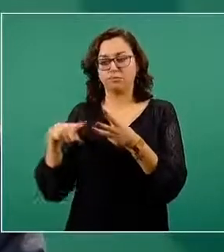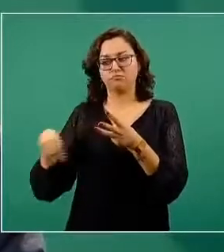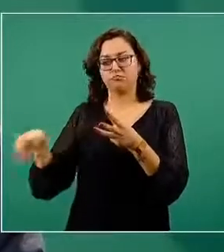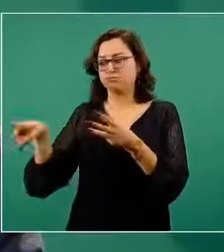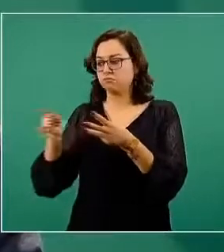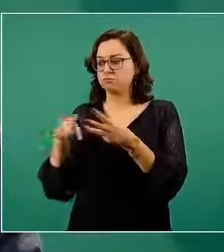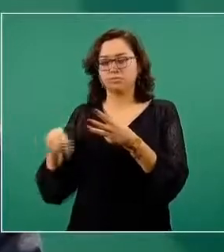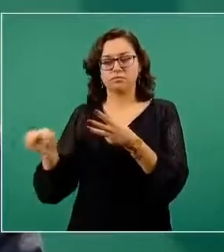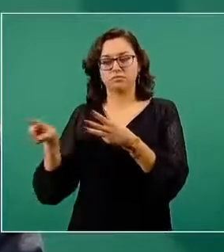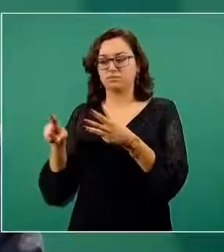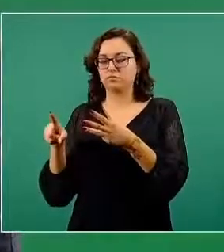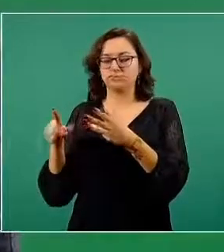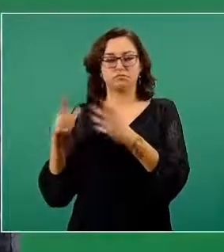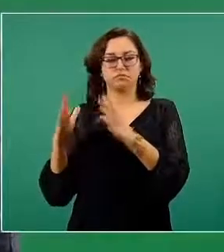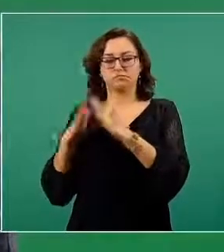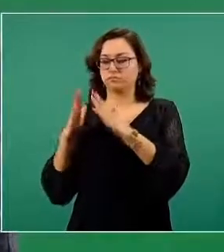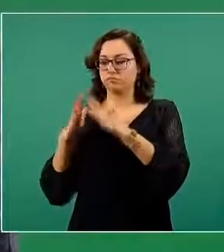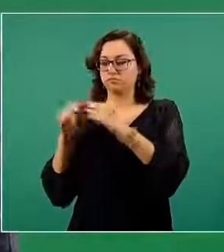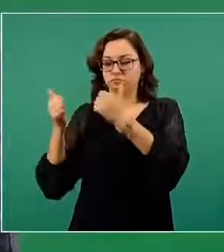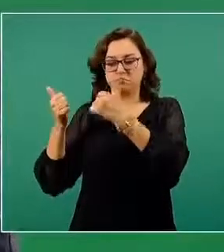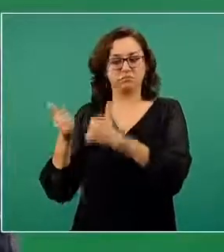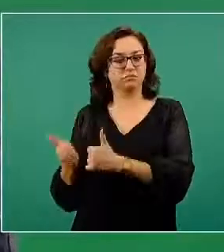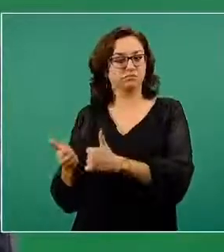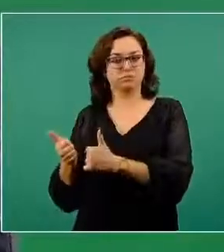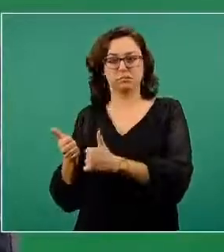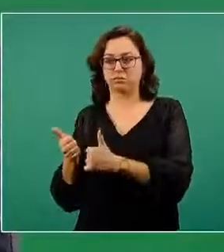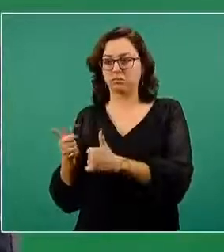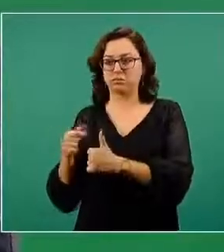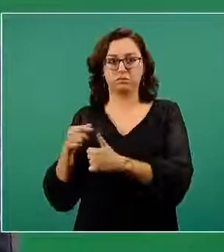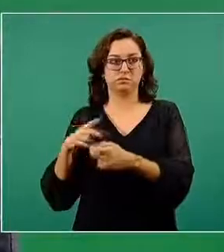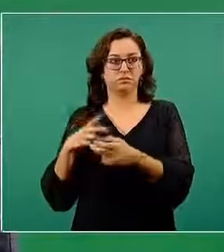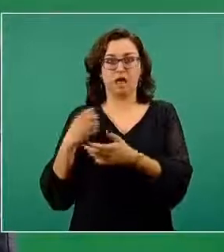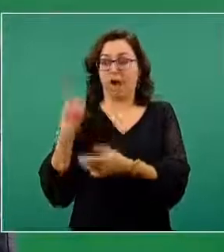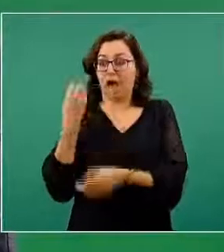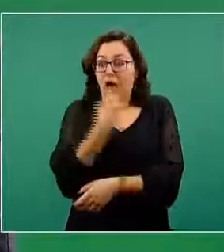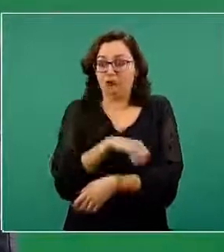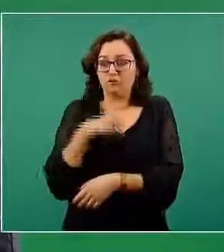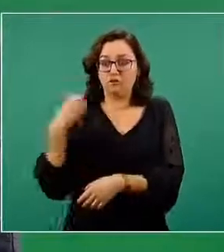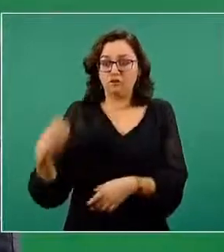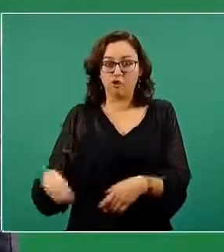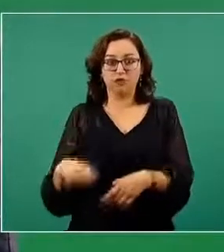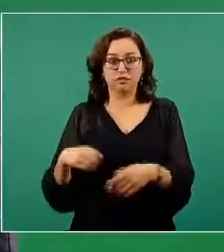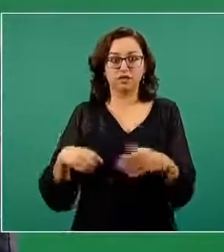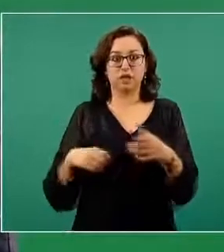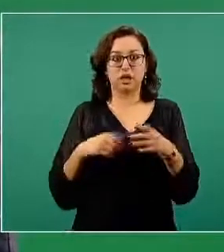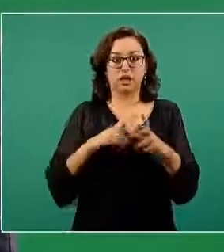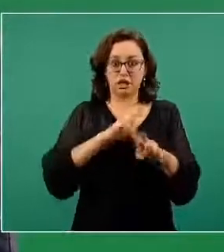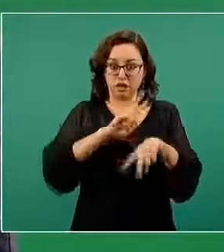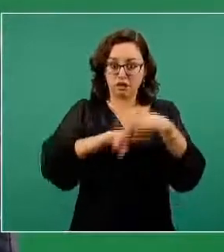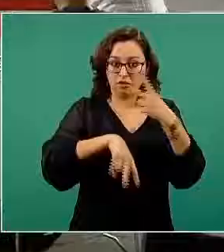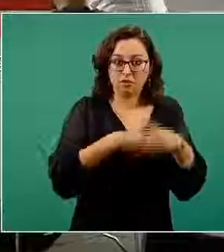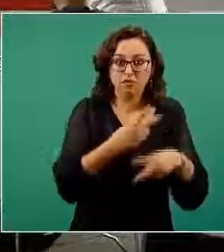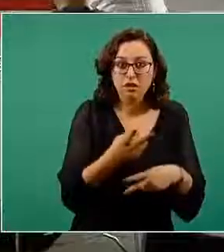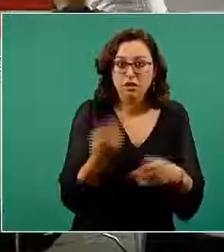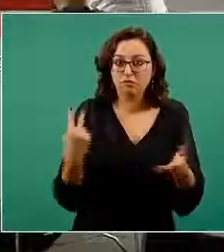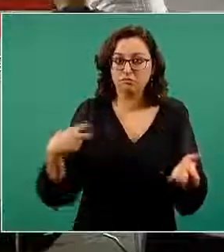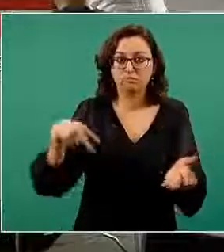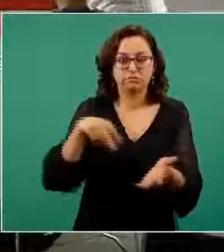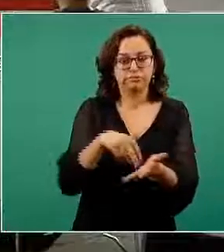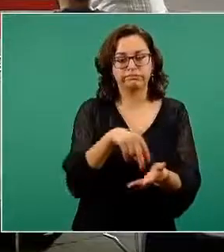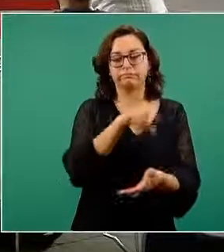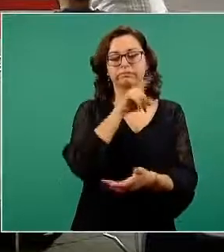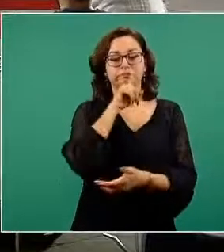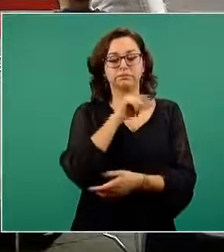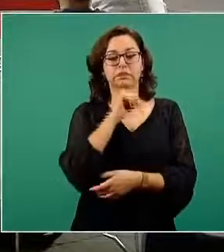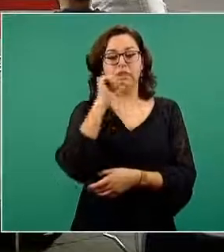fueran consideradas de alto riesgo y no se les exigiera su asistencia al campo de trabajo.